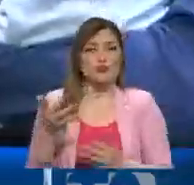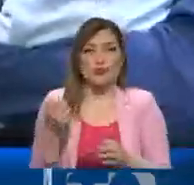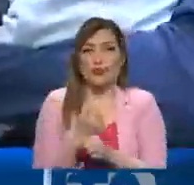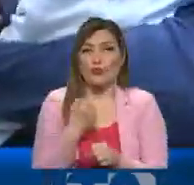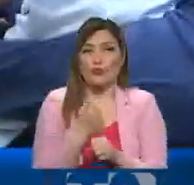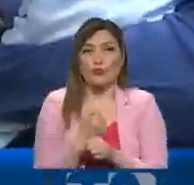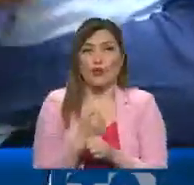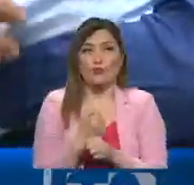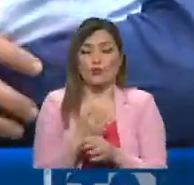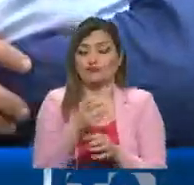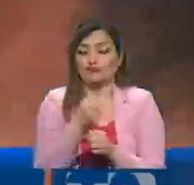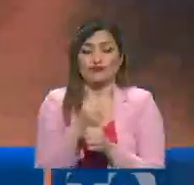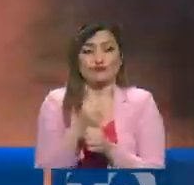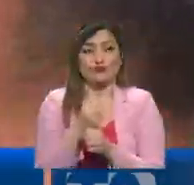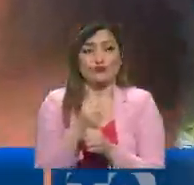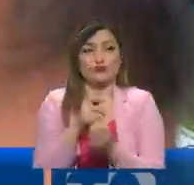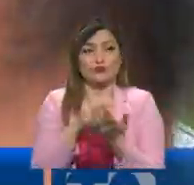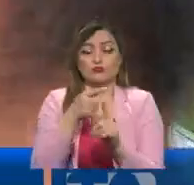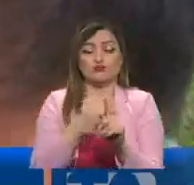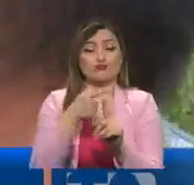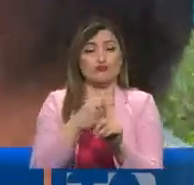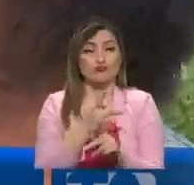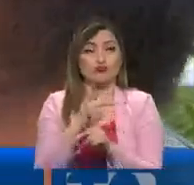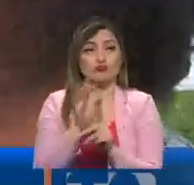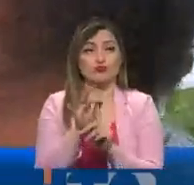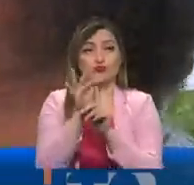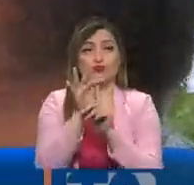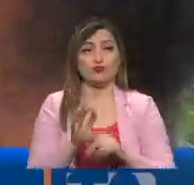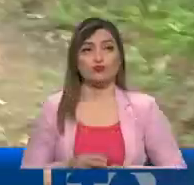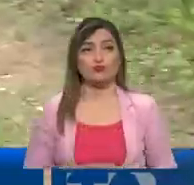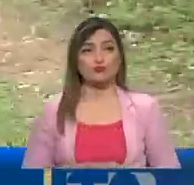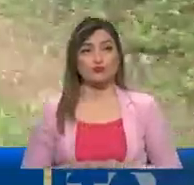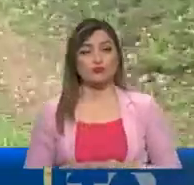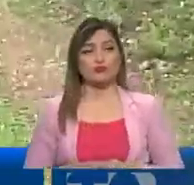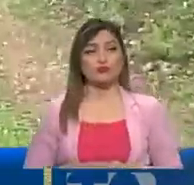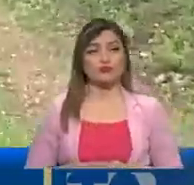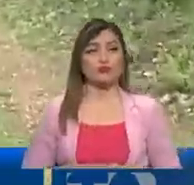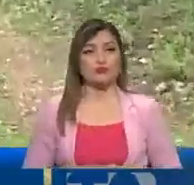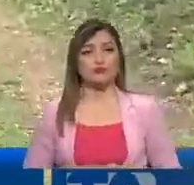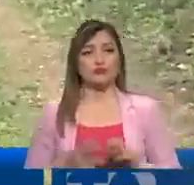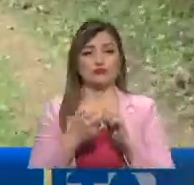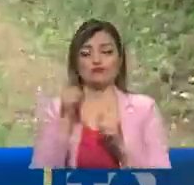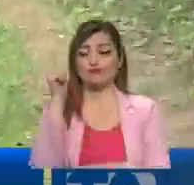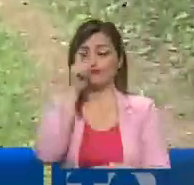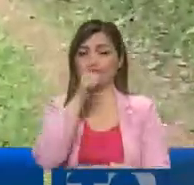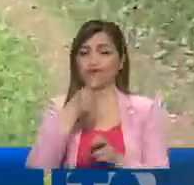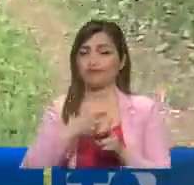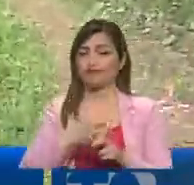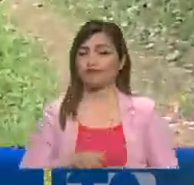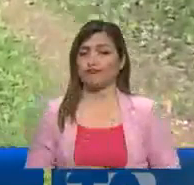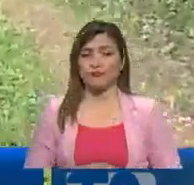un trabajo fijo, ya que Matías necesita cuidados especiales, ya que han tenido que pasar momentos realmente